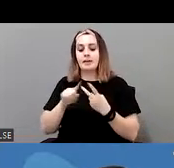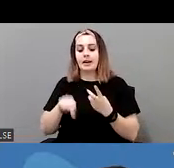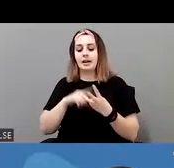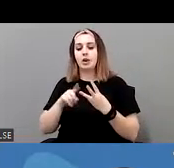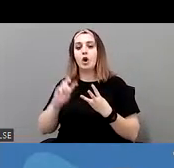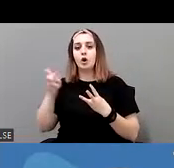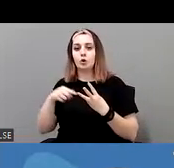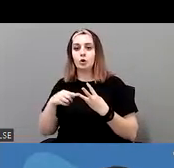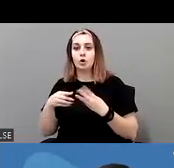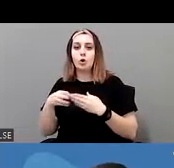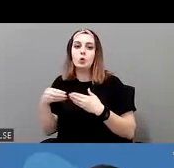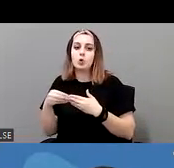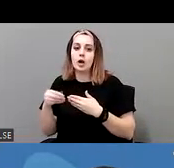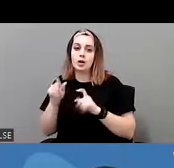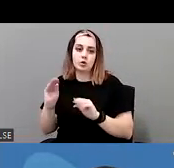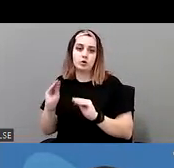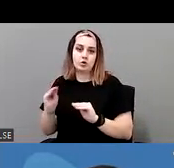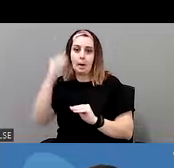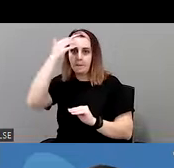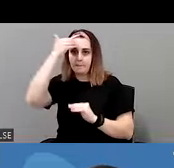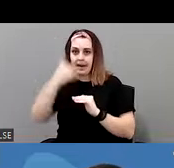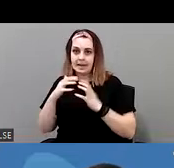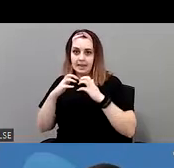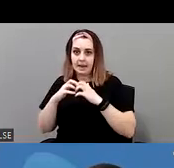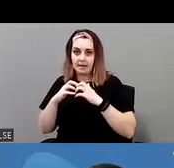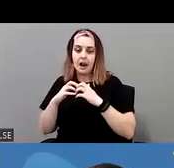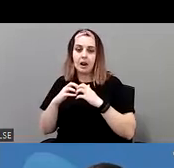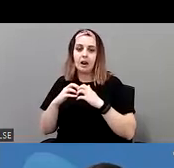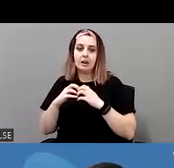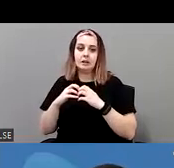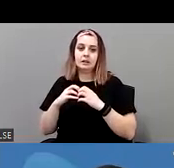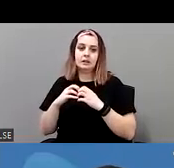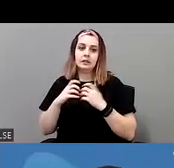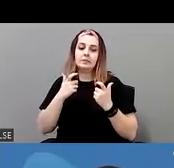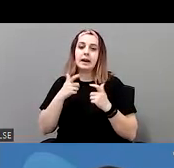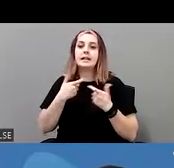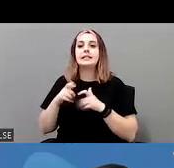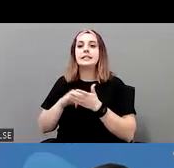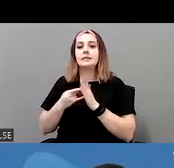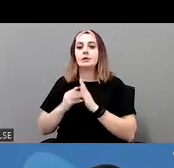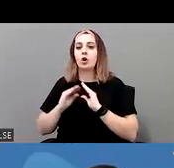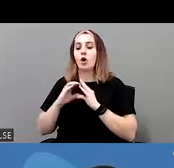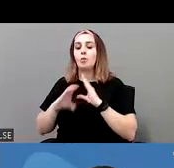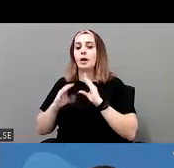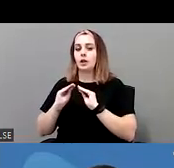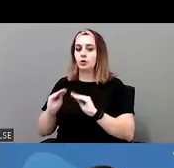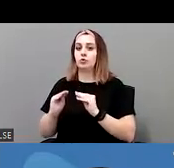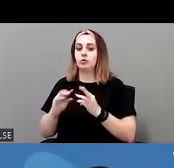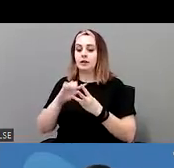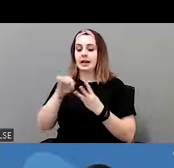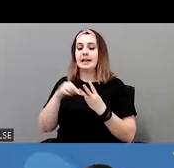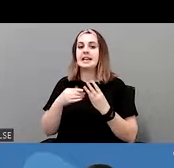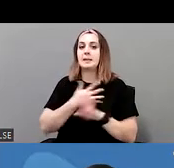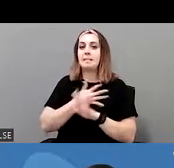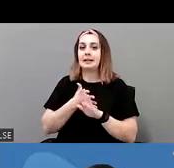otro a las propias personas con parálisis cerebral, usuarias de sistemas de comunicación. Hasta aquí es la parte que